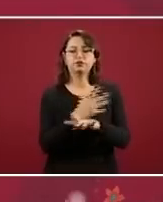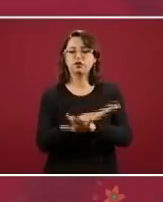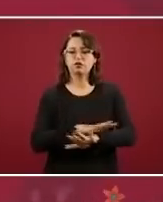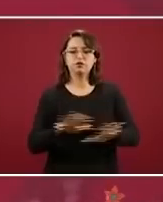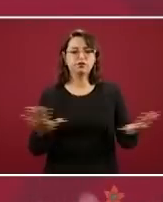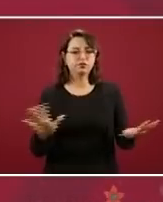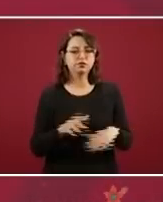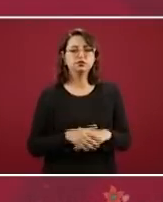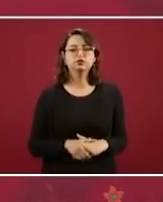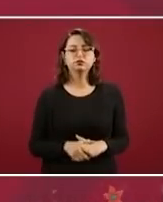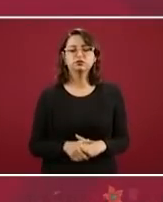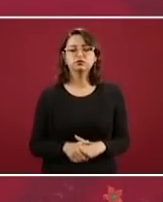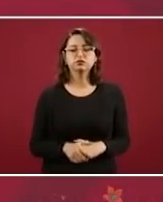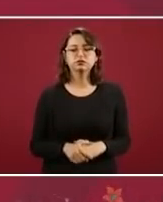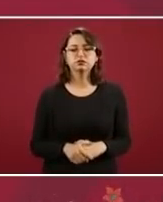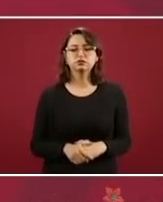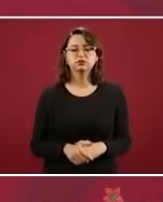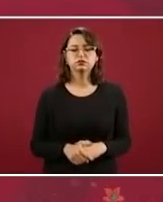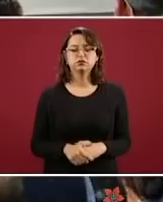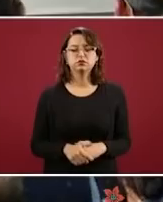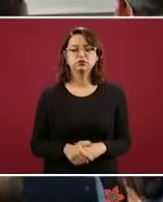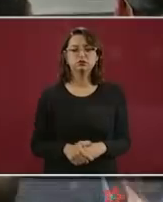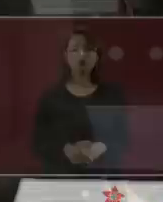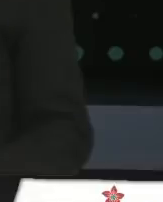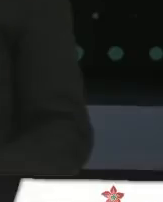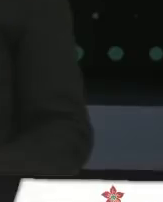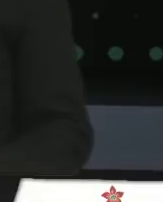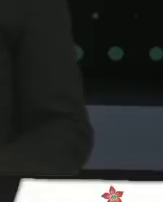todo eso este